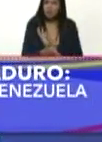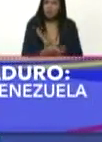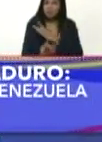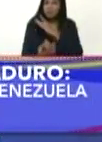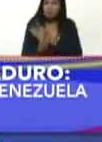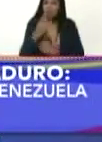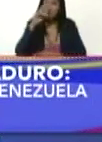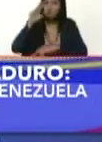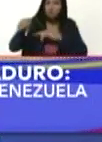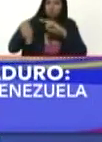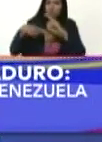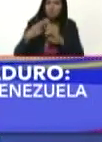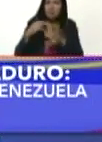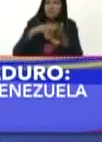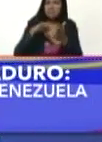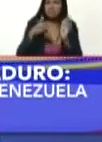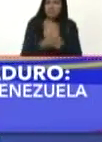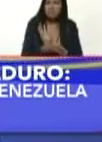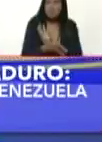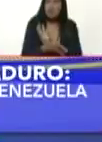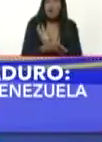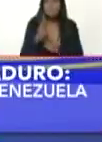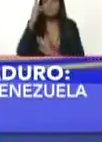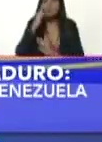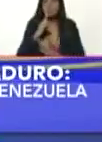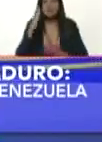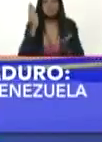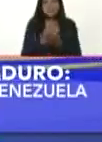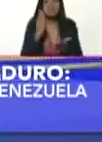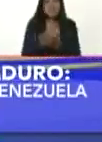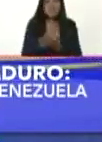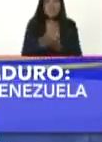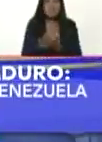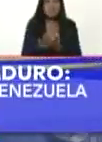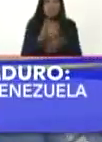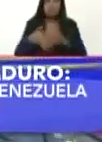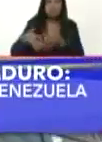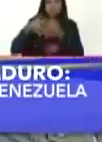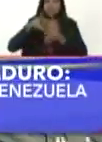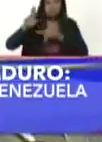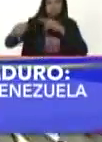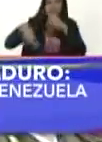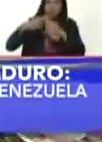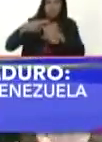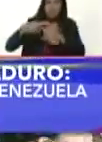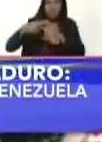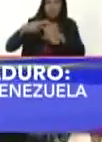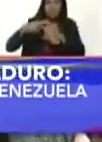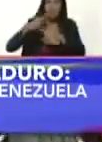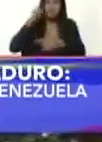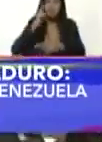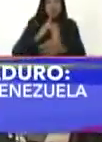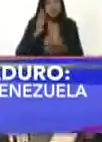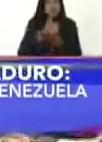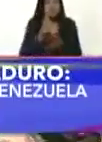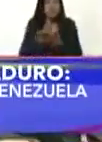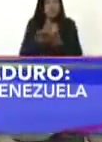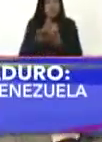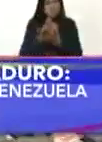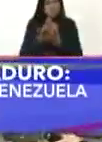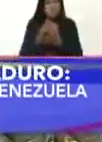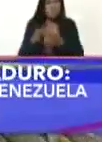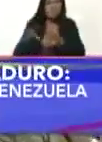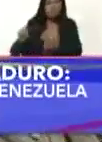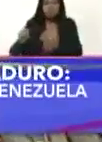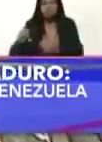traidores nunca, decimos Bolívar siempre, imperio nunca, Bolívar siempre,